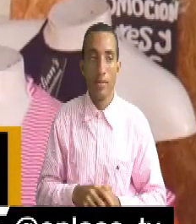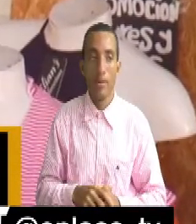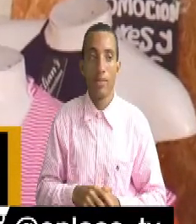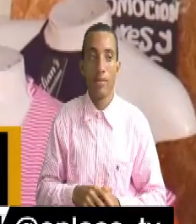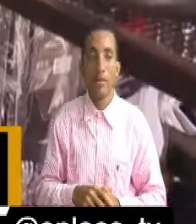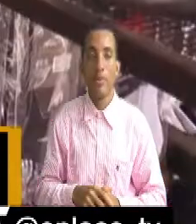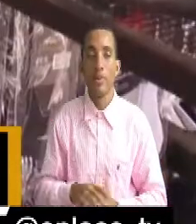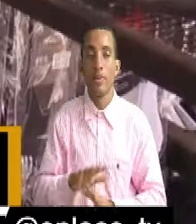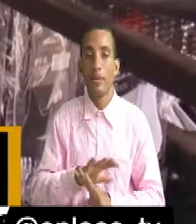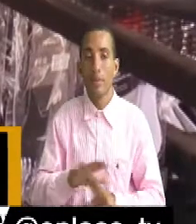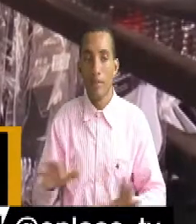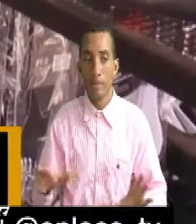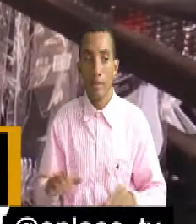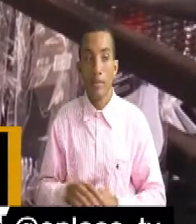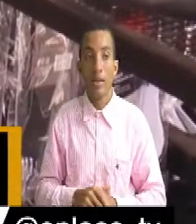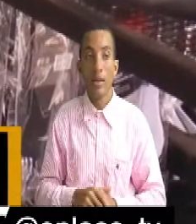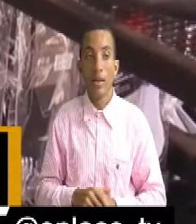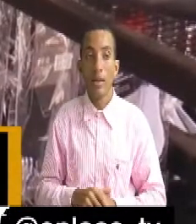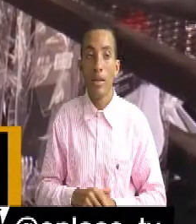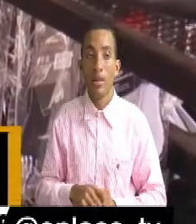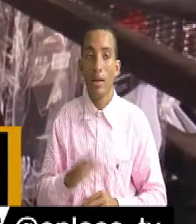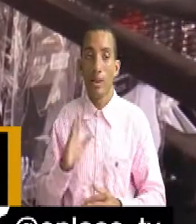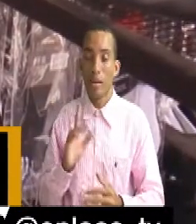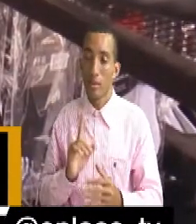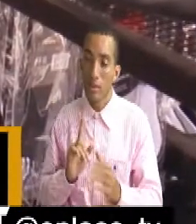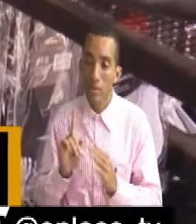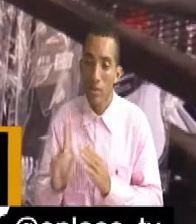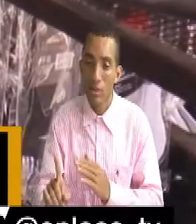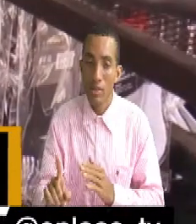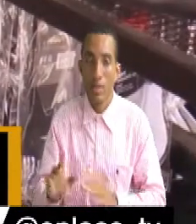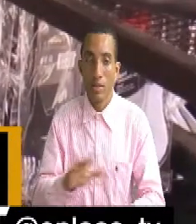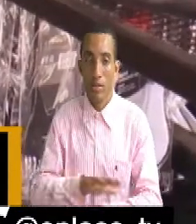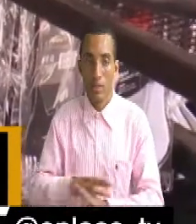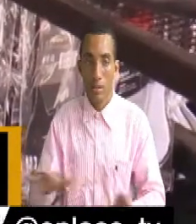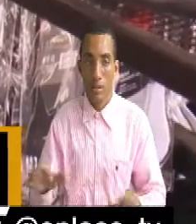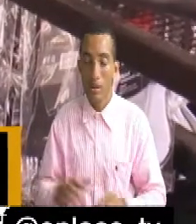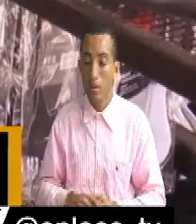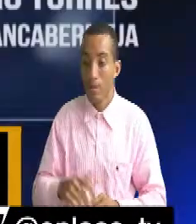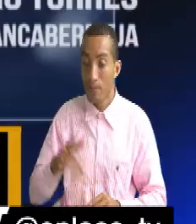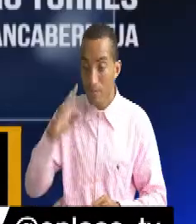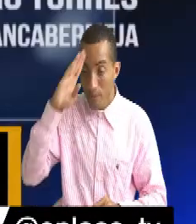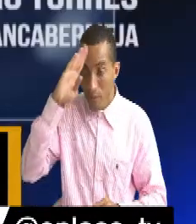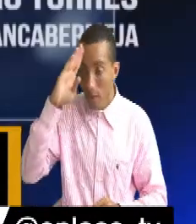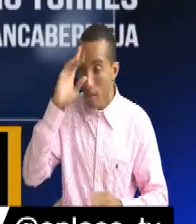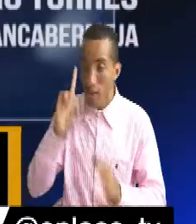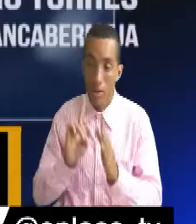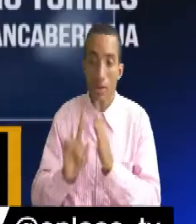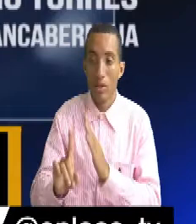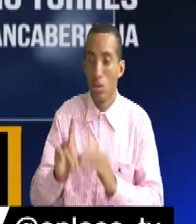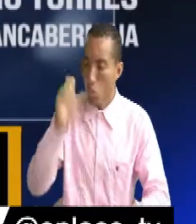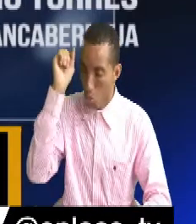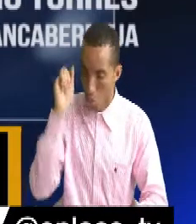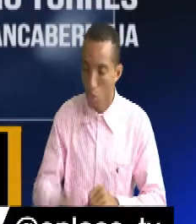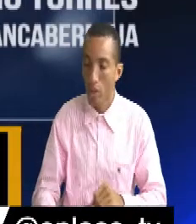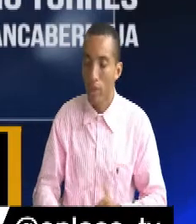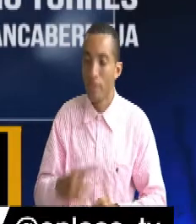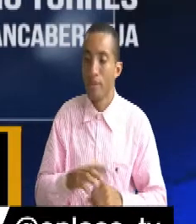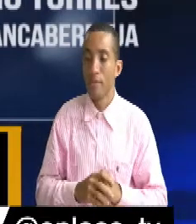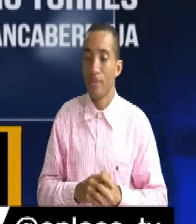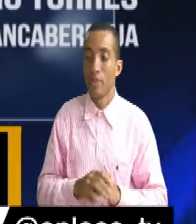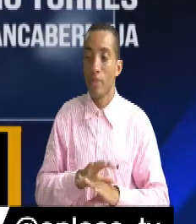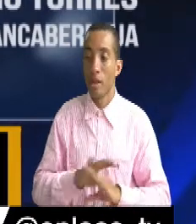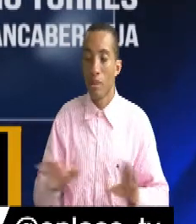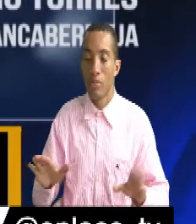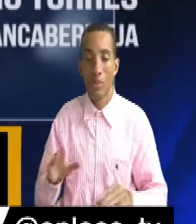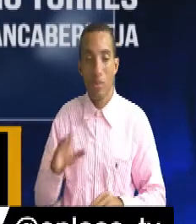contempla pues la legislación aduanera, por eso quienes están haciendo los procedimientos son basados en policía judicial y personal de fiscalización aduanera,